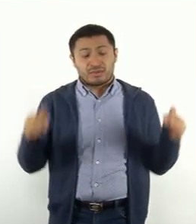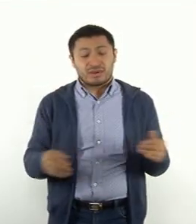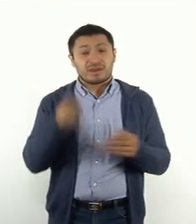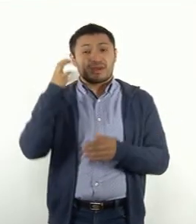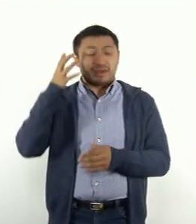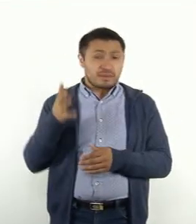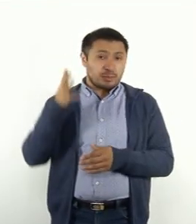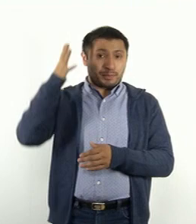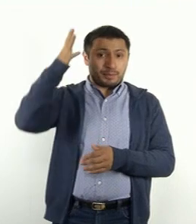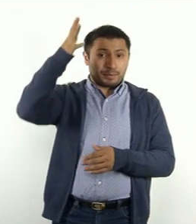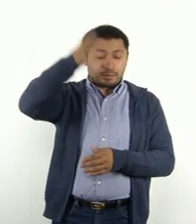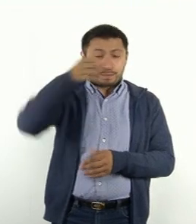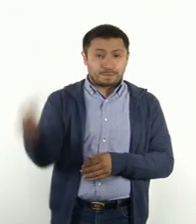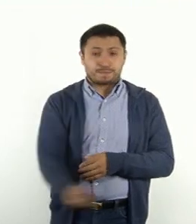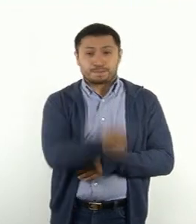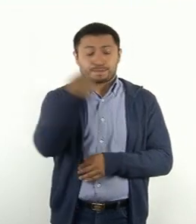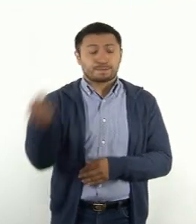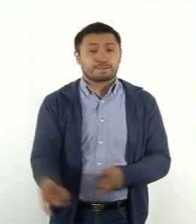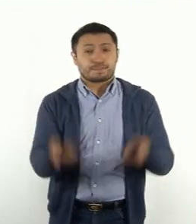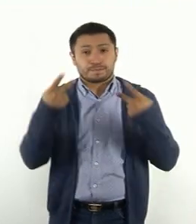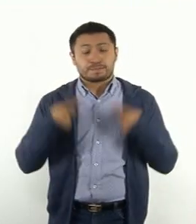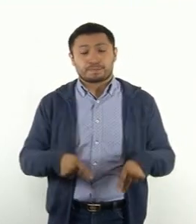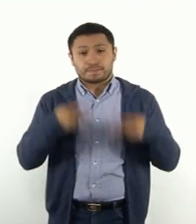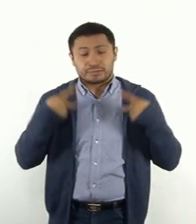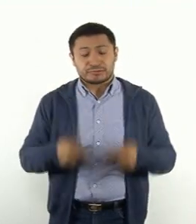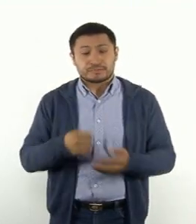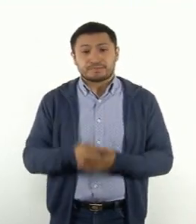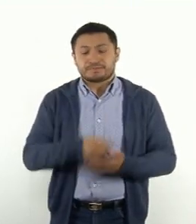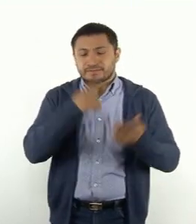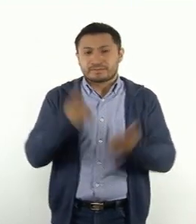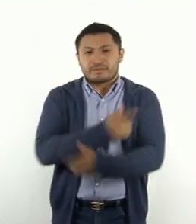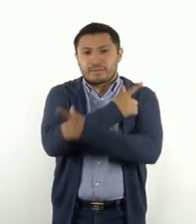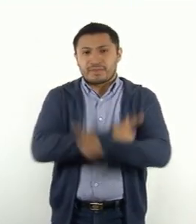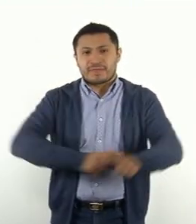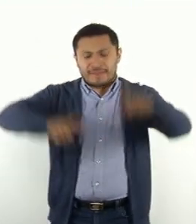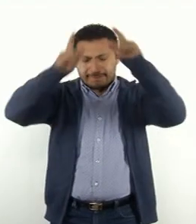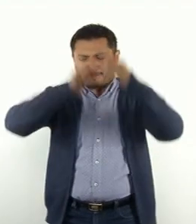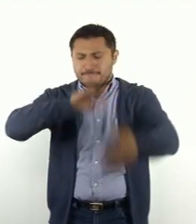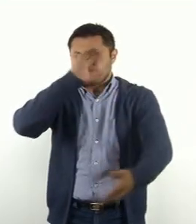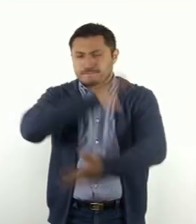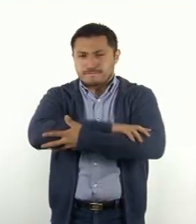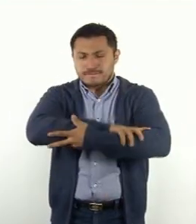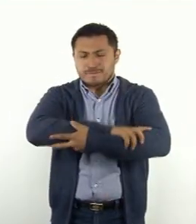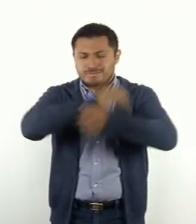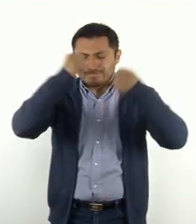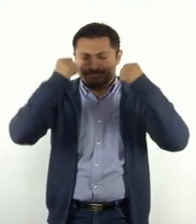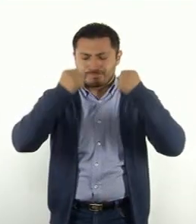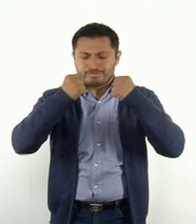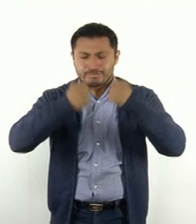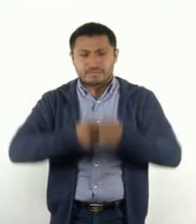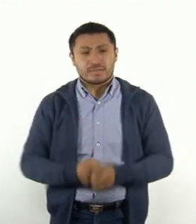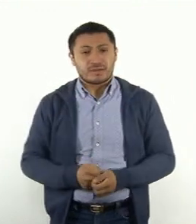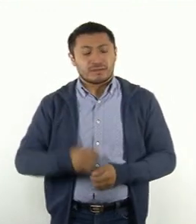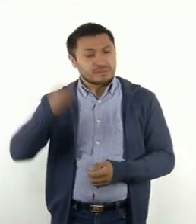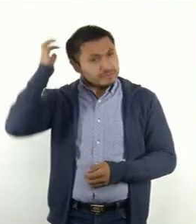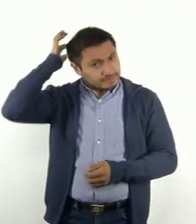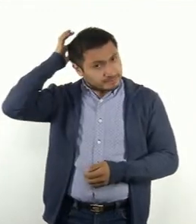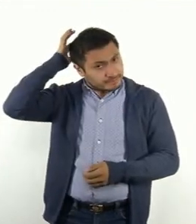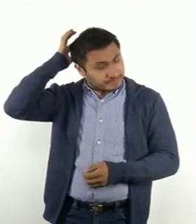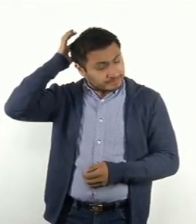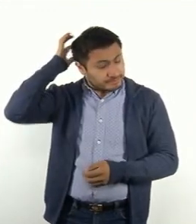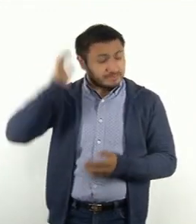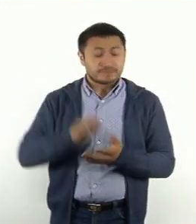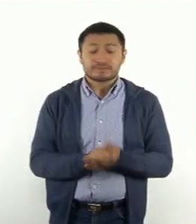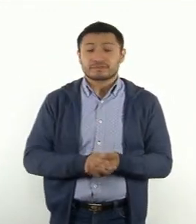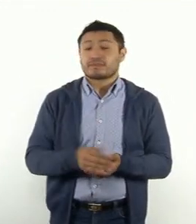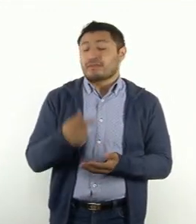destino de la humanidad, la libertad su brazo indestructible. ¿Qué opinas de ella? Considero que en esa